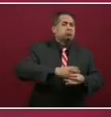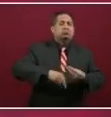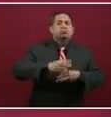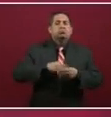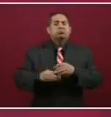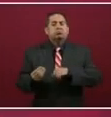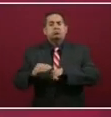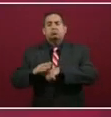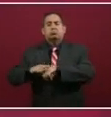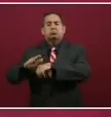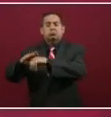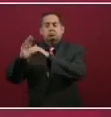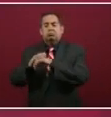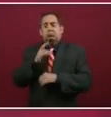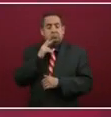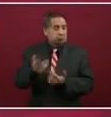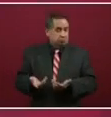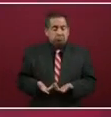mercado interno.